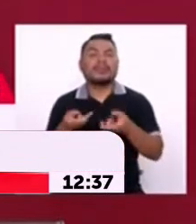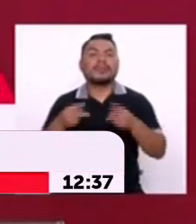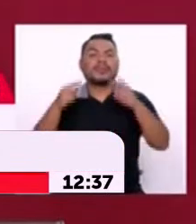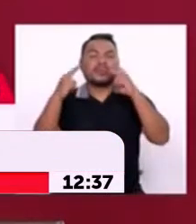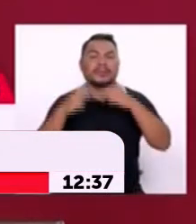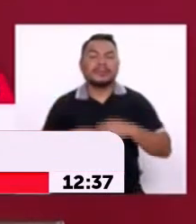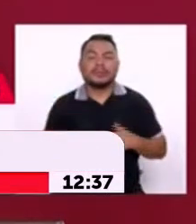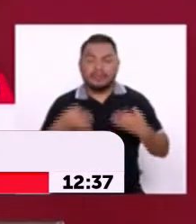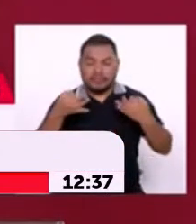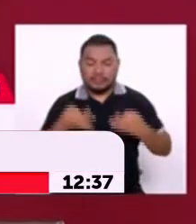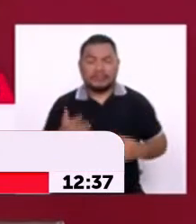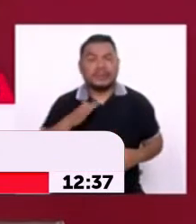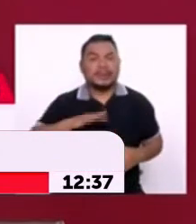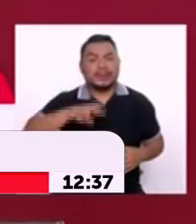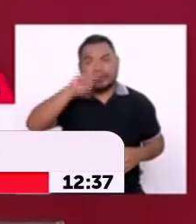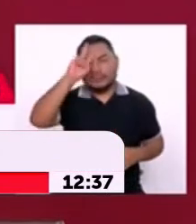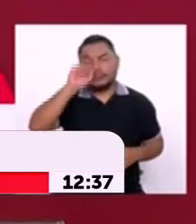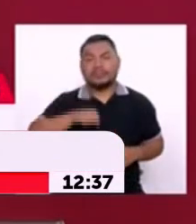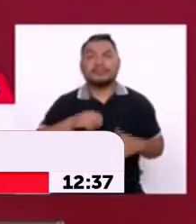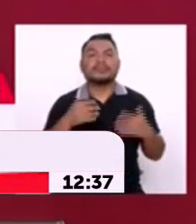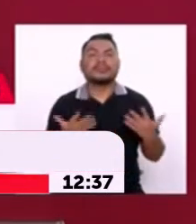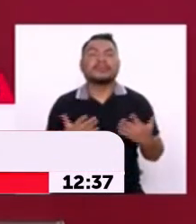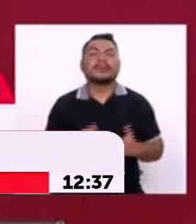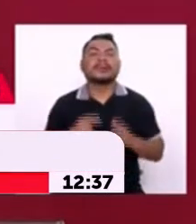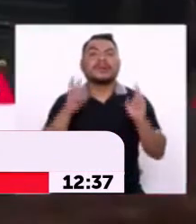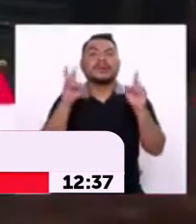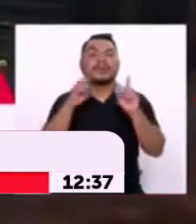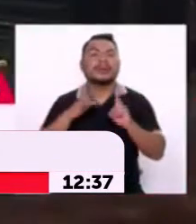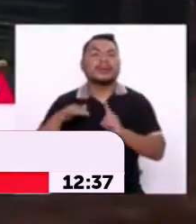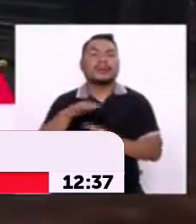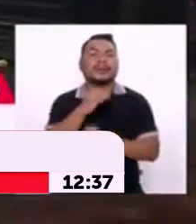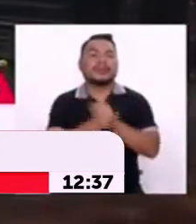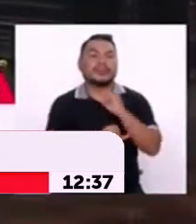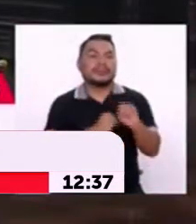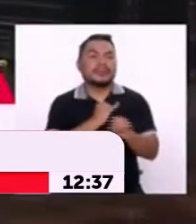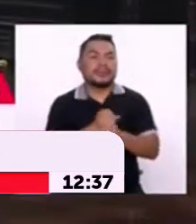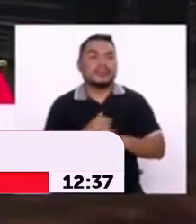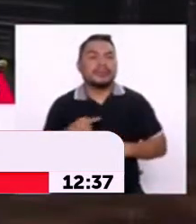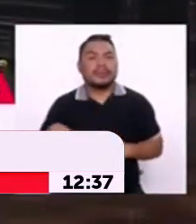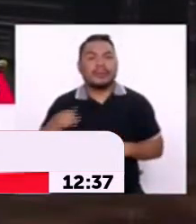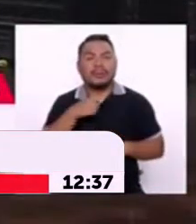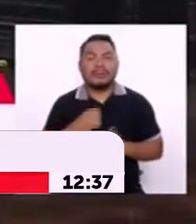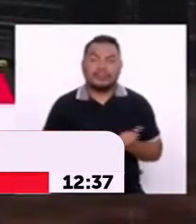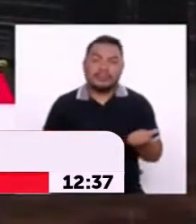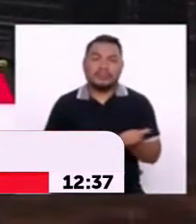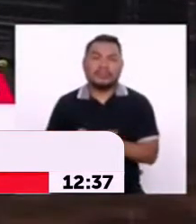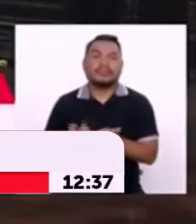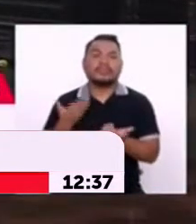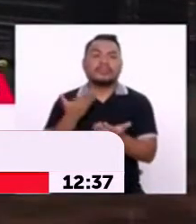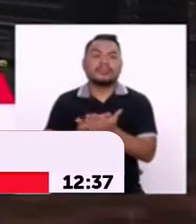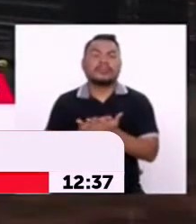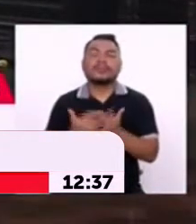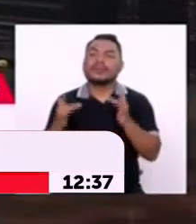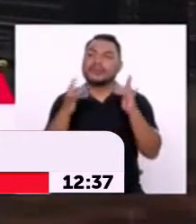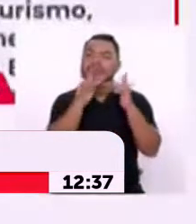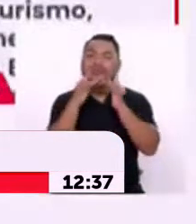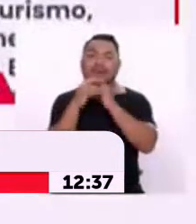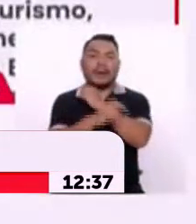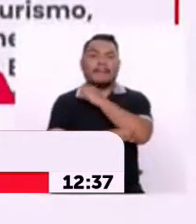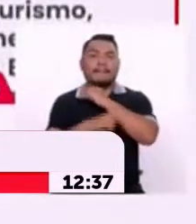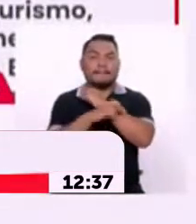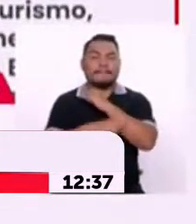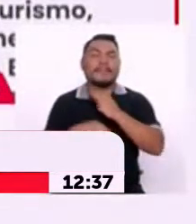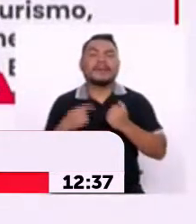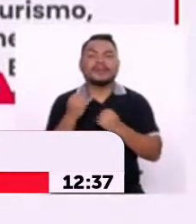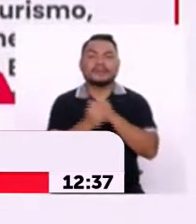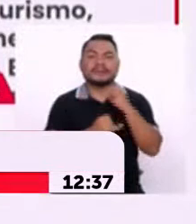en el prestigio de nuestro país en el ámbito internacional, contribuyendo al relanzamiento internacional del